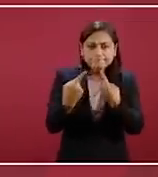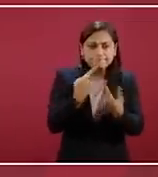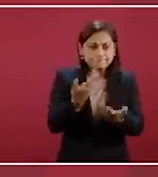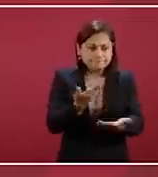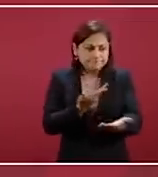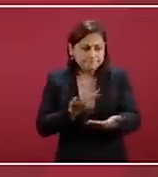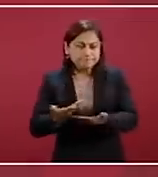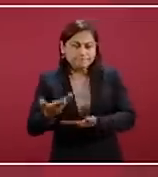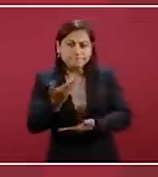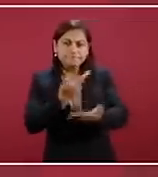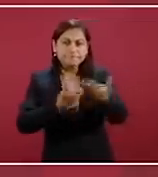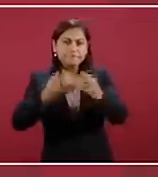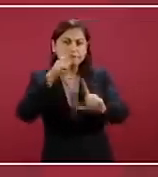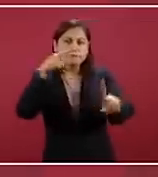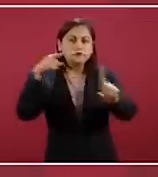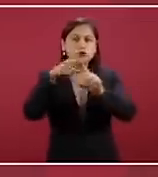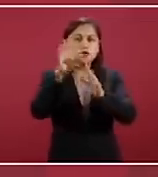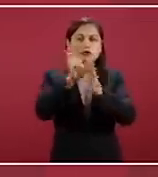moral.